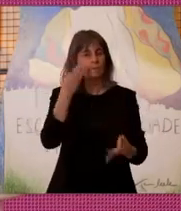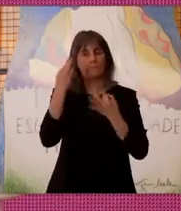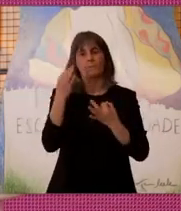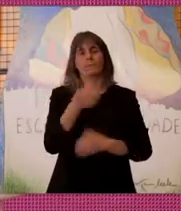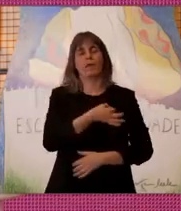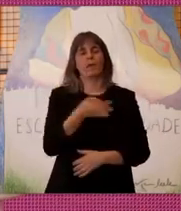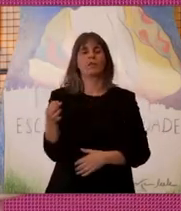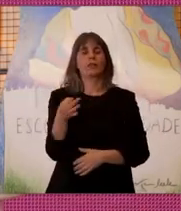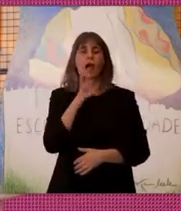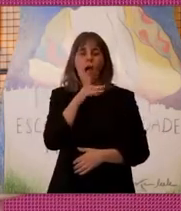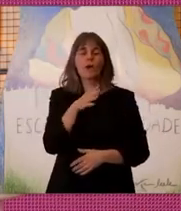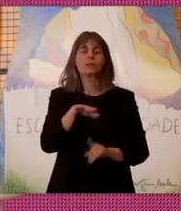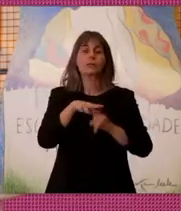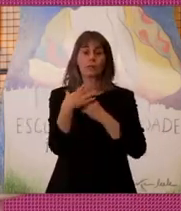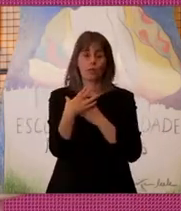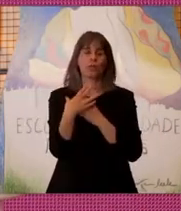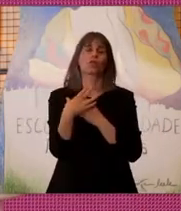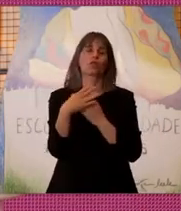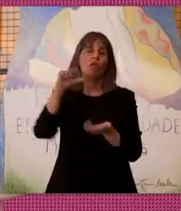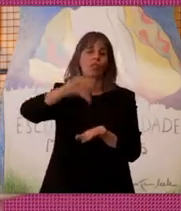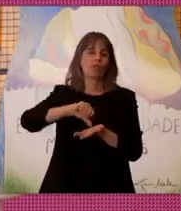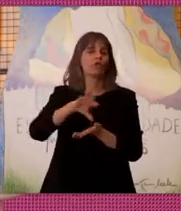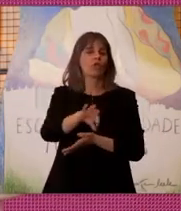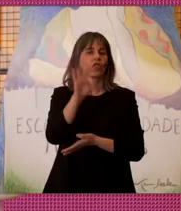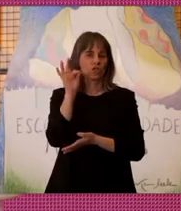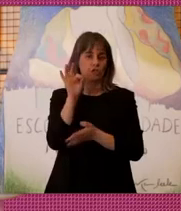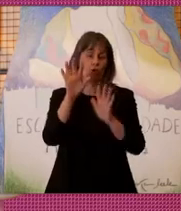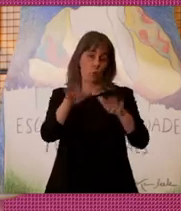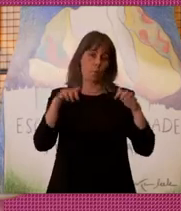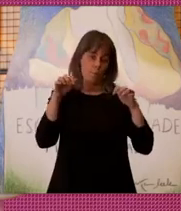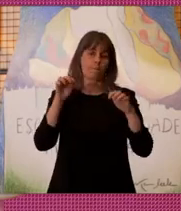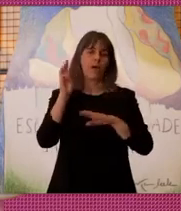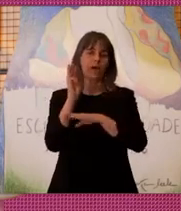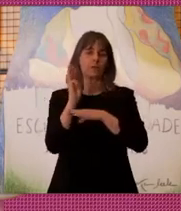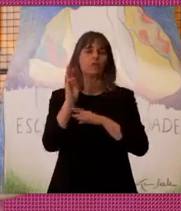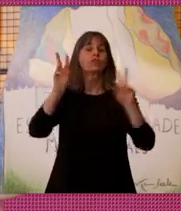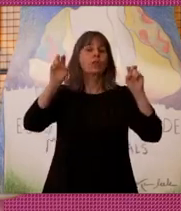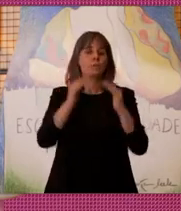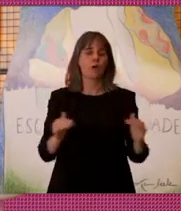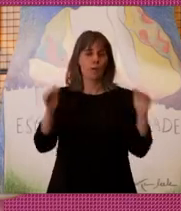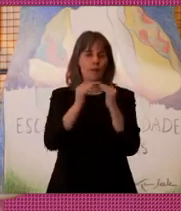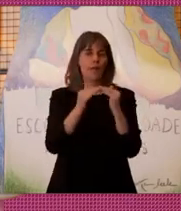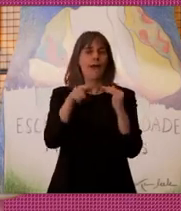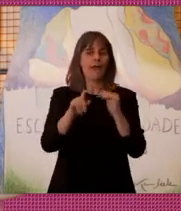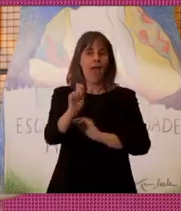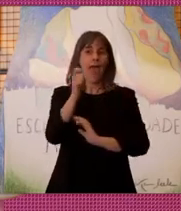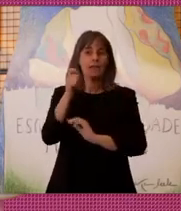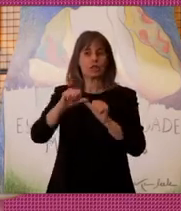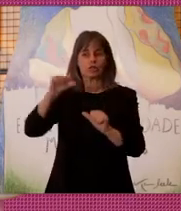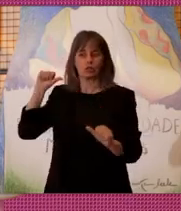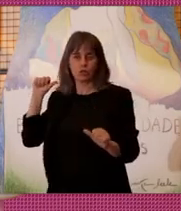Pues en este gran centro de decisión conmueve parlamento en materia de igualdad de cuáles somos logros acabados